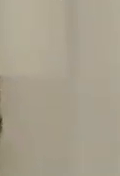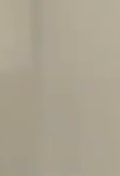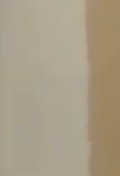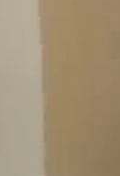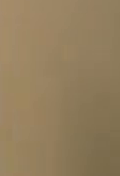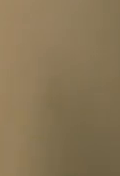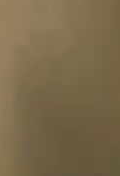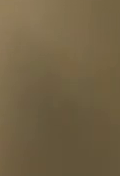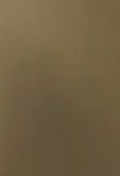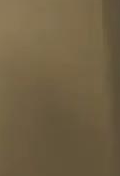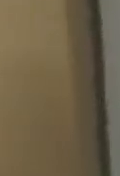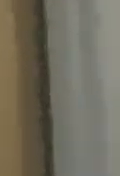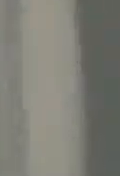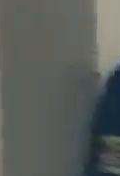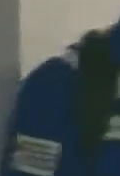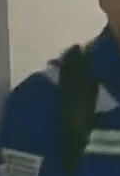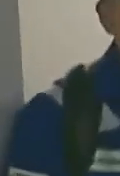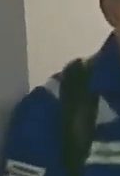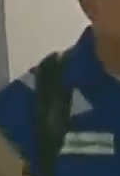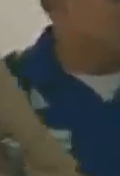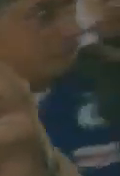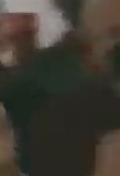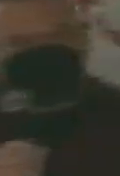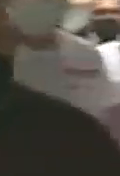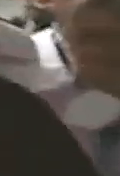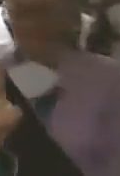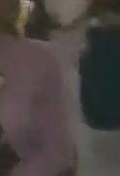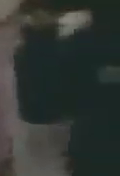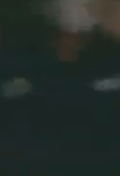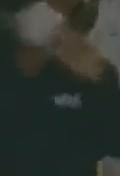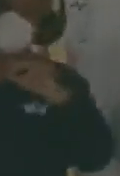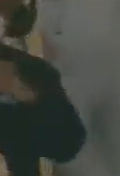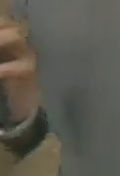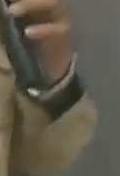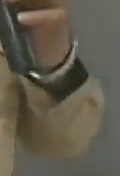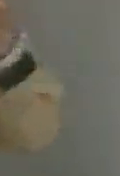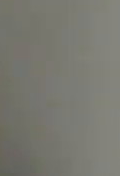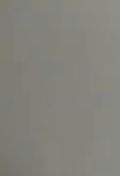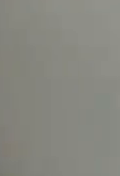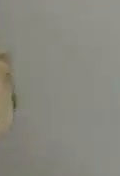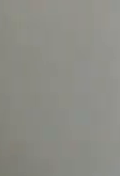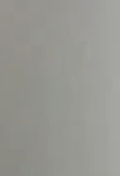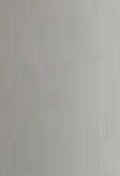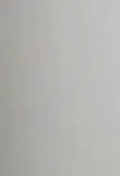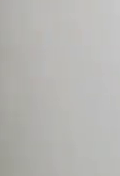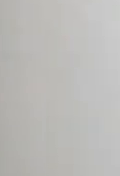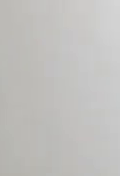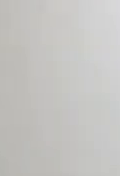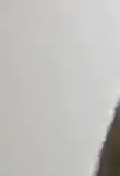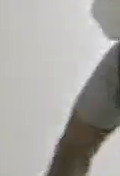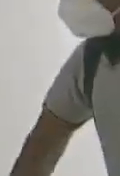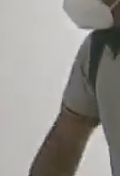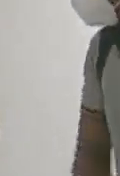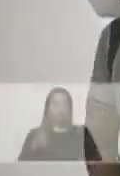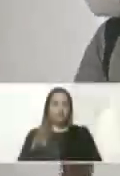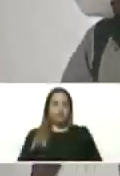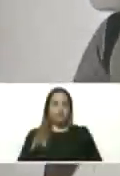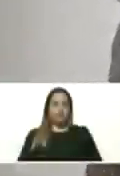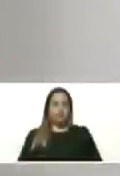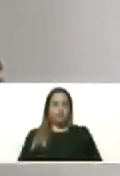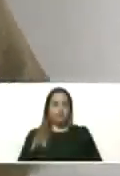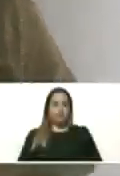Gustavo Kendo, tiene nombre de cantor de gaita. Sí, señor. Ah, ¿qué dice, doctor Portillo? Sí, señor. Aquí tenemos los consultorios